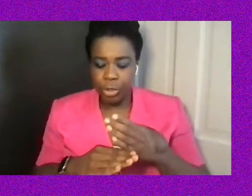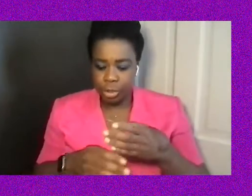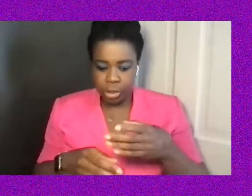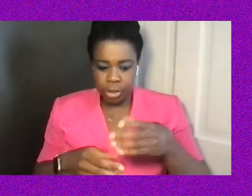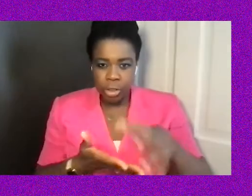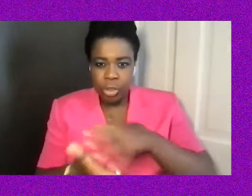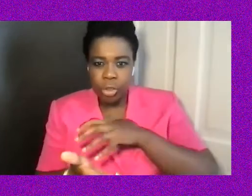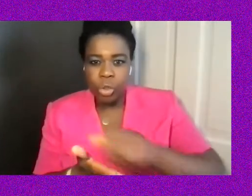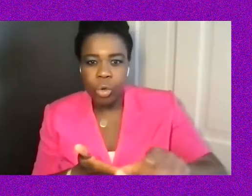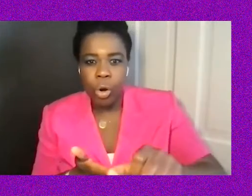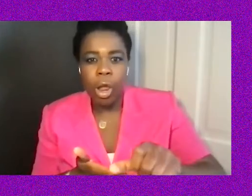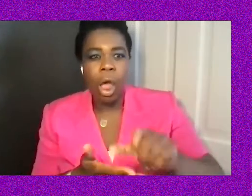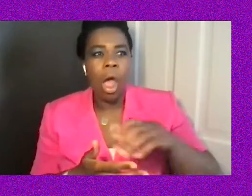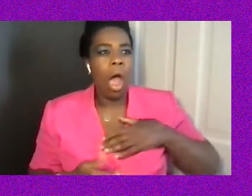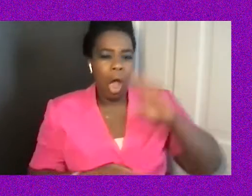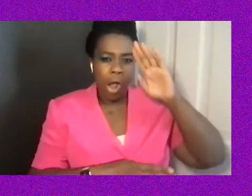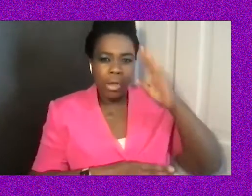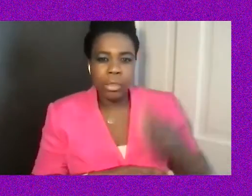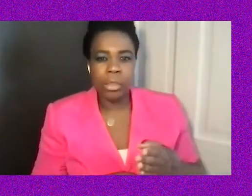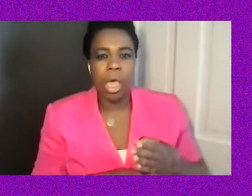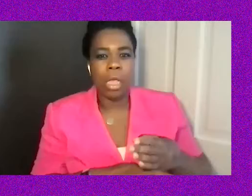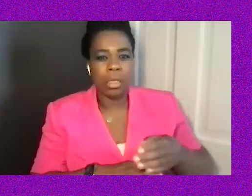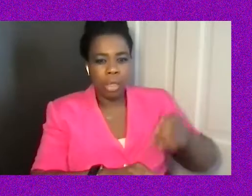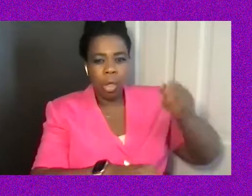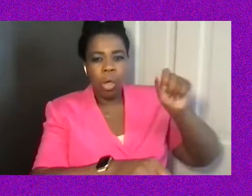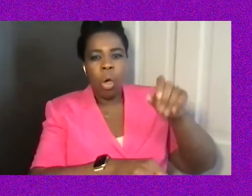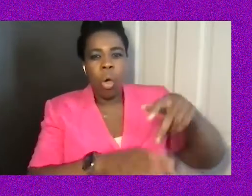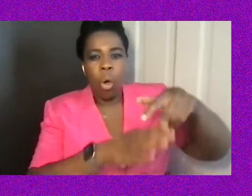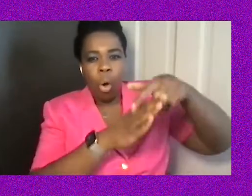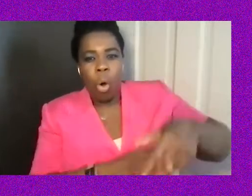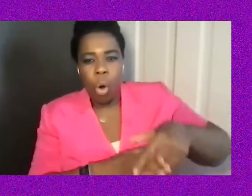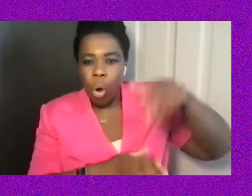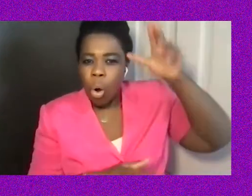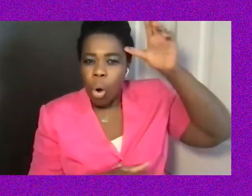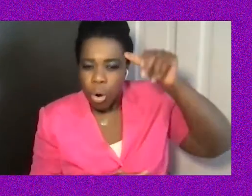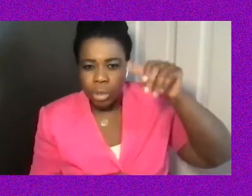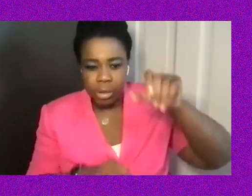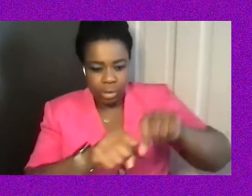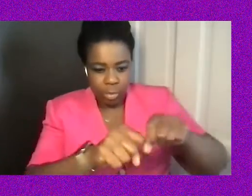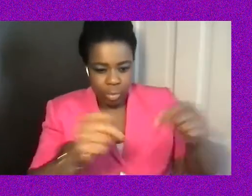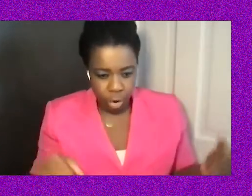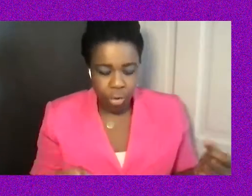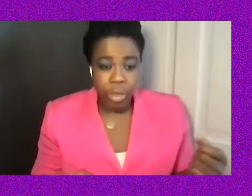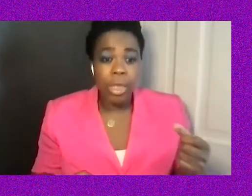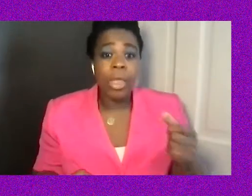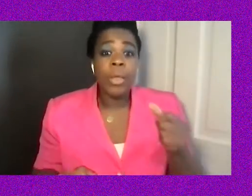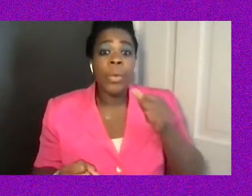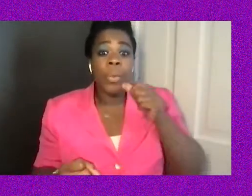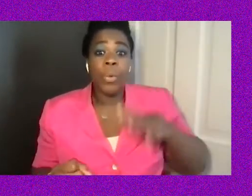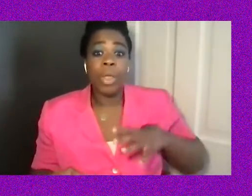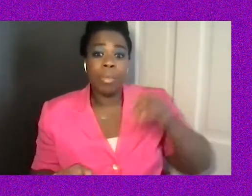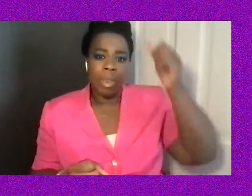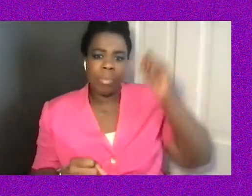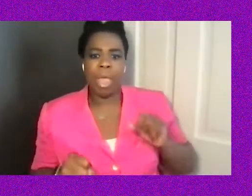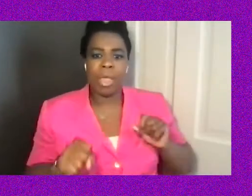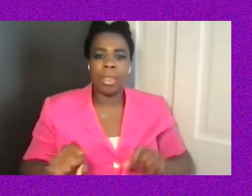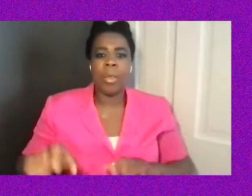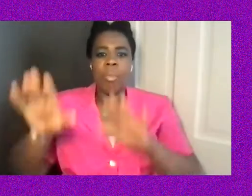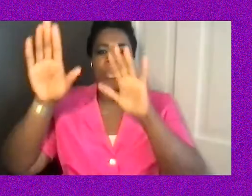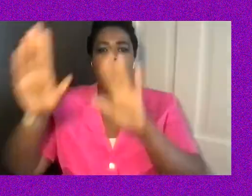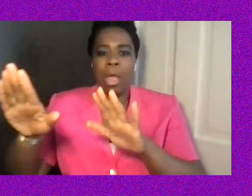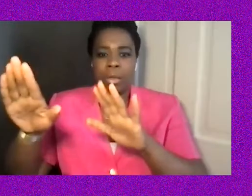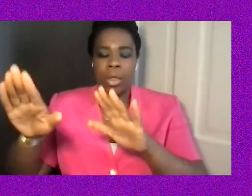mamás. Y así que escapamos hasta los cielos. Y nuestros hijos pueden estar aquí